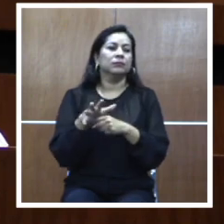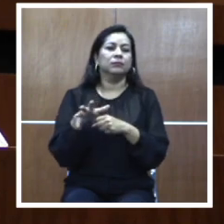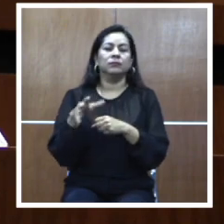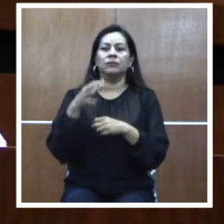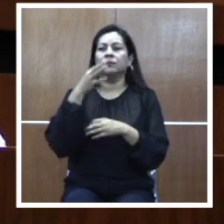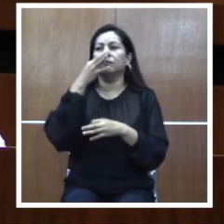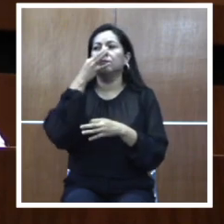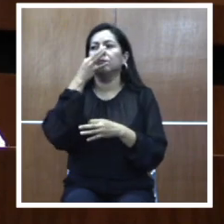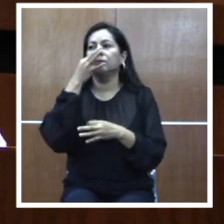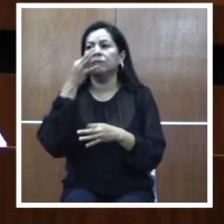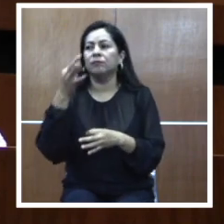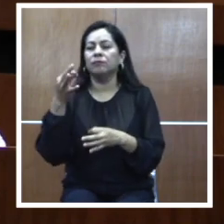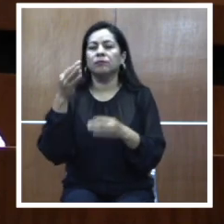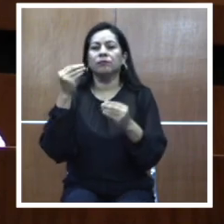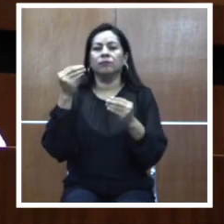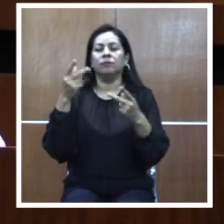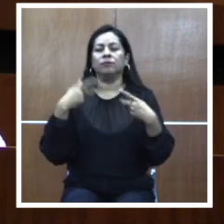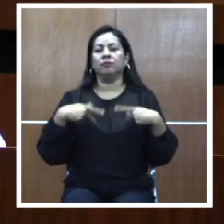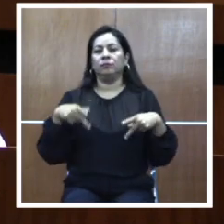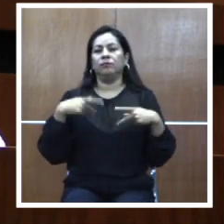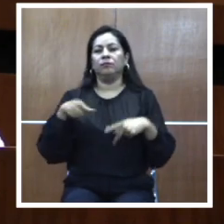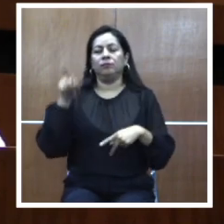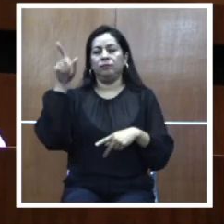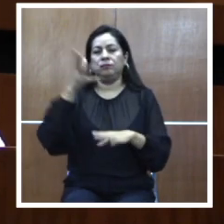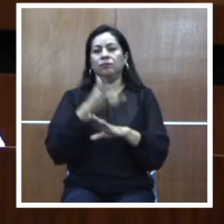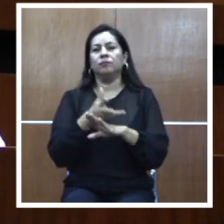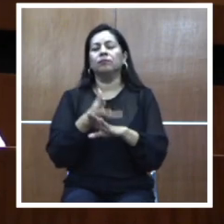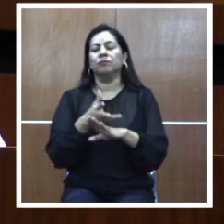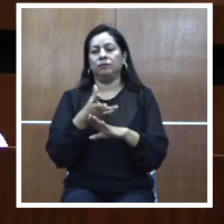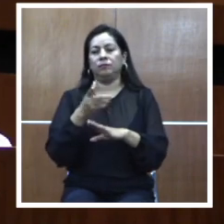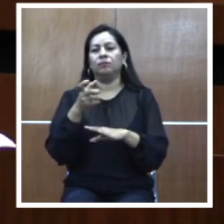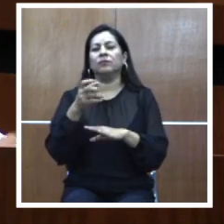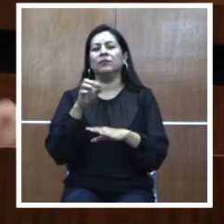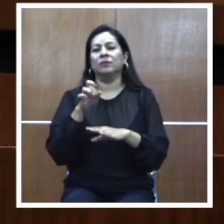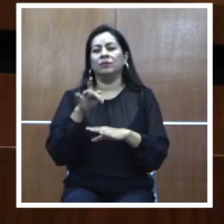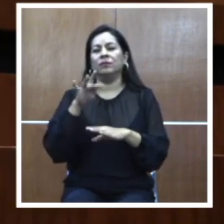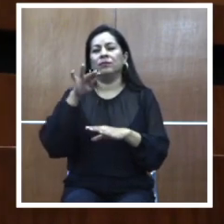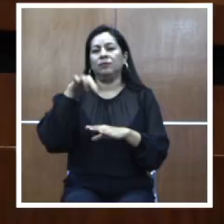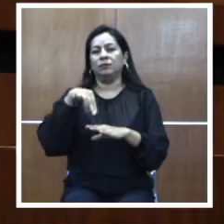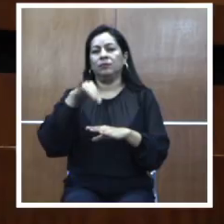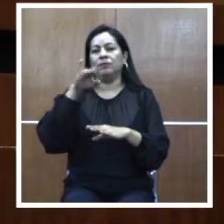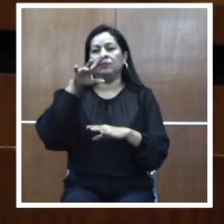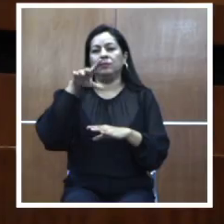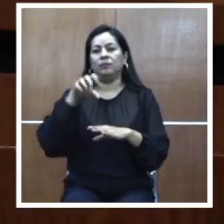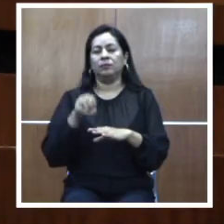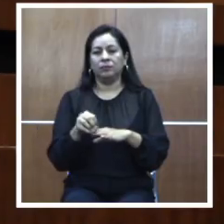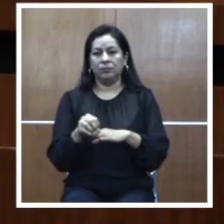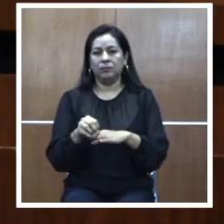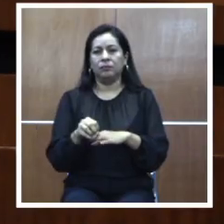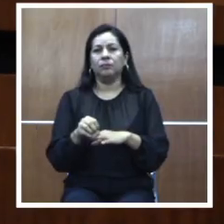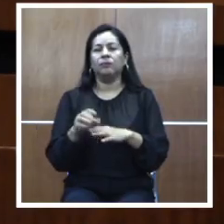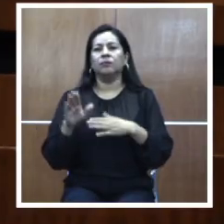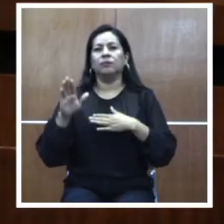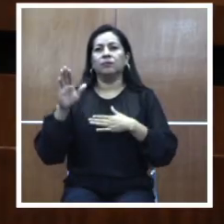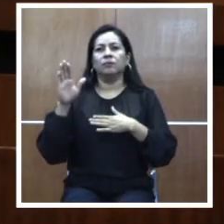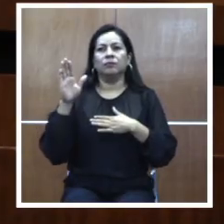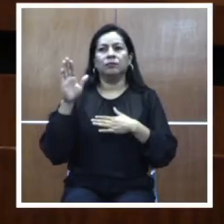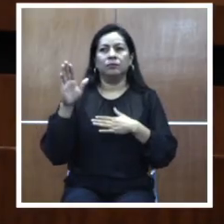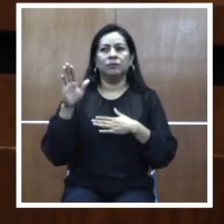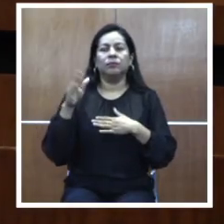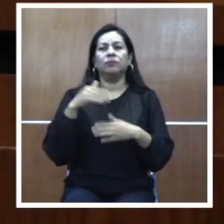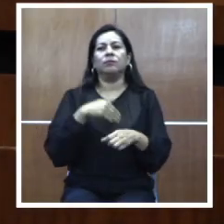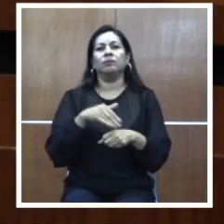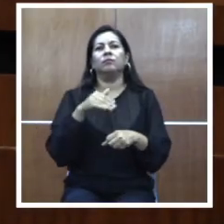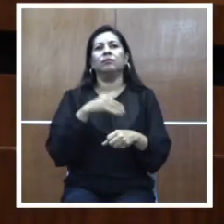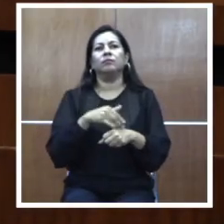adictos muchos de sus ciudadanos, principalmente el fentanilo, y prometiendo un